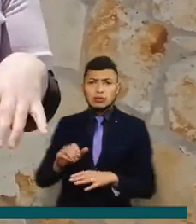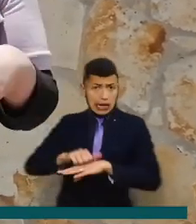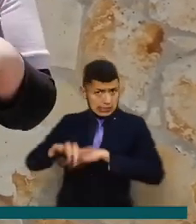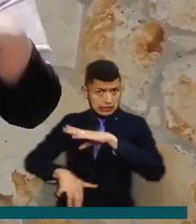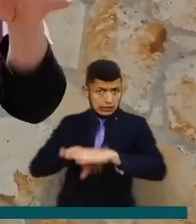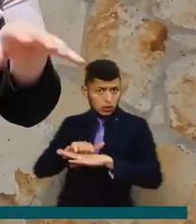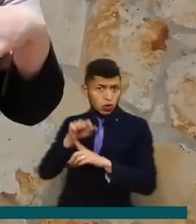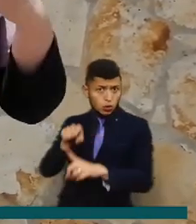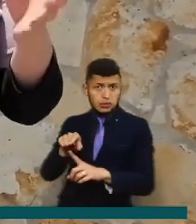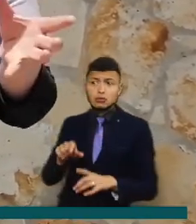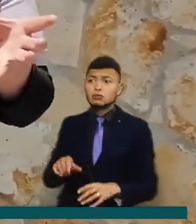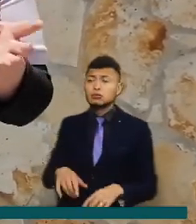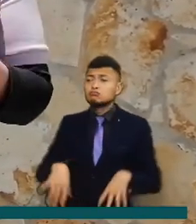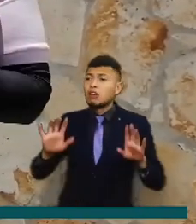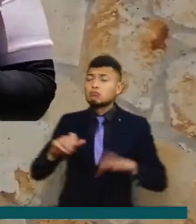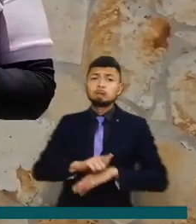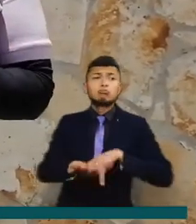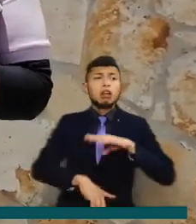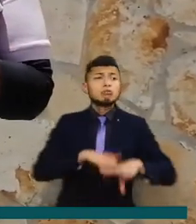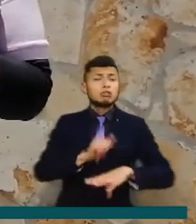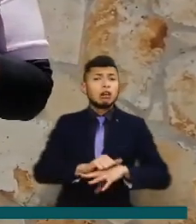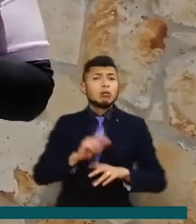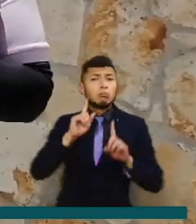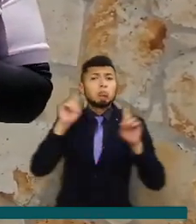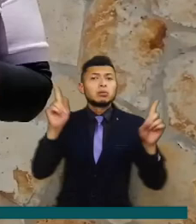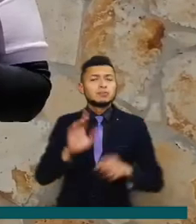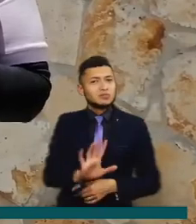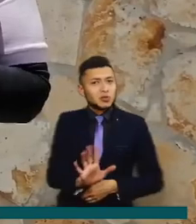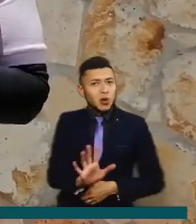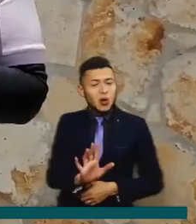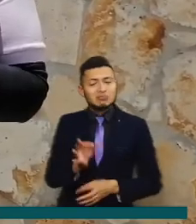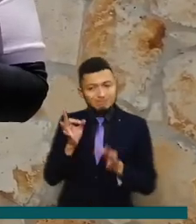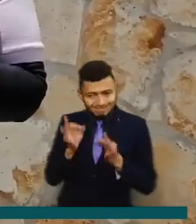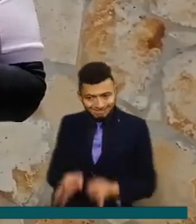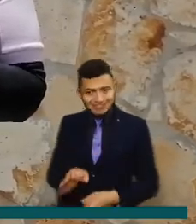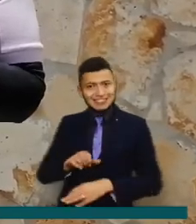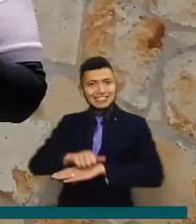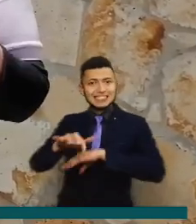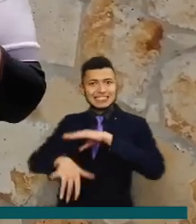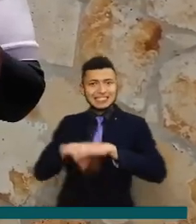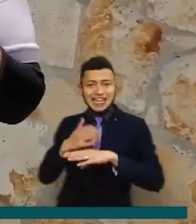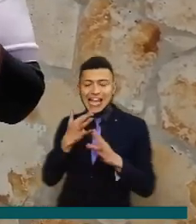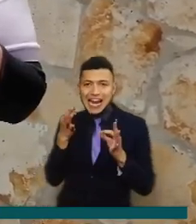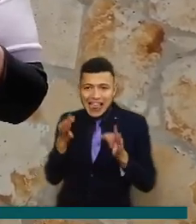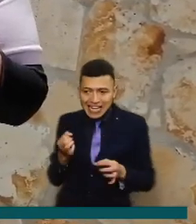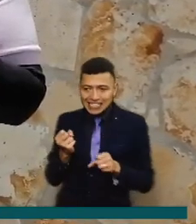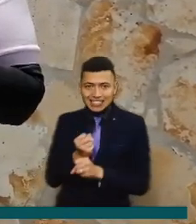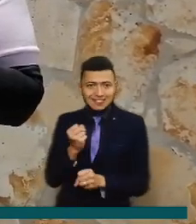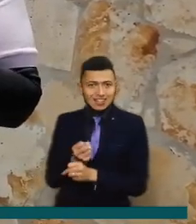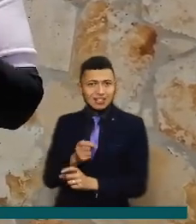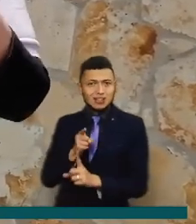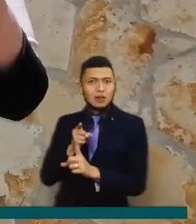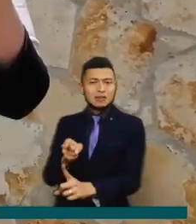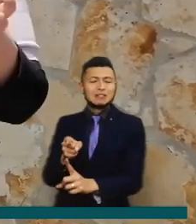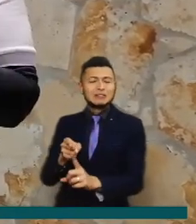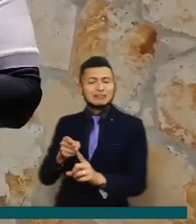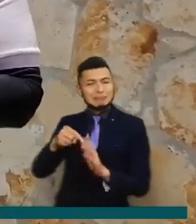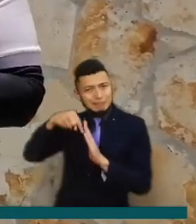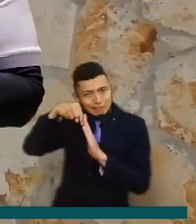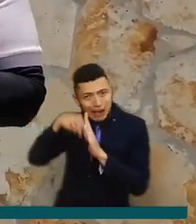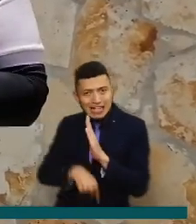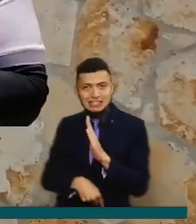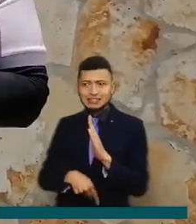por reciclar por reciclar, sino realmente hacer este trabajo va más